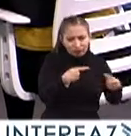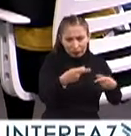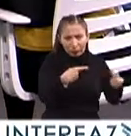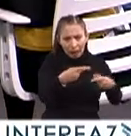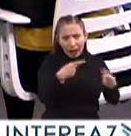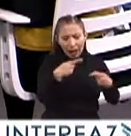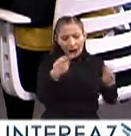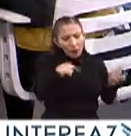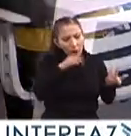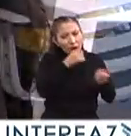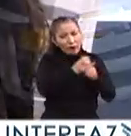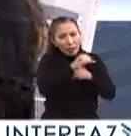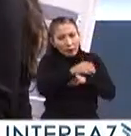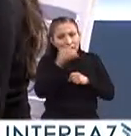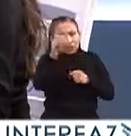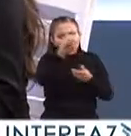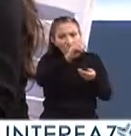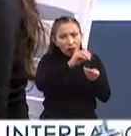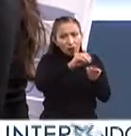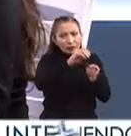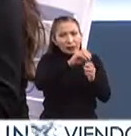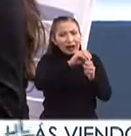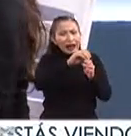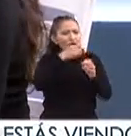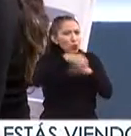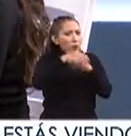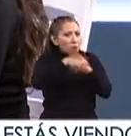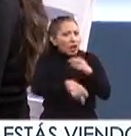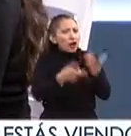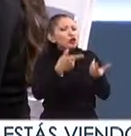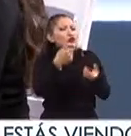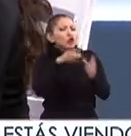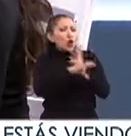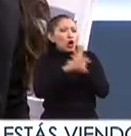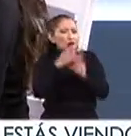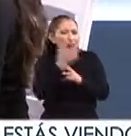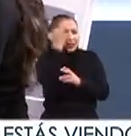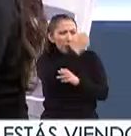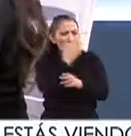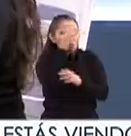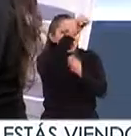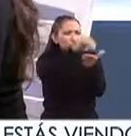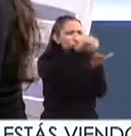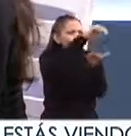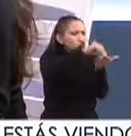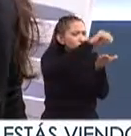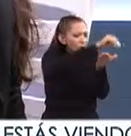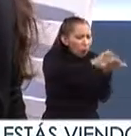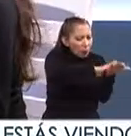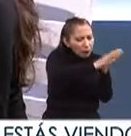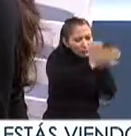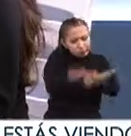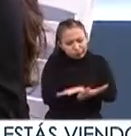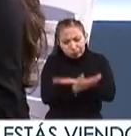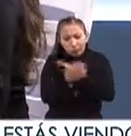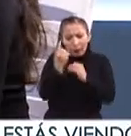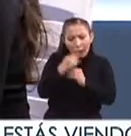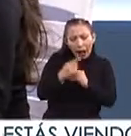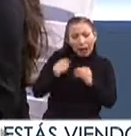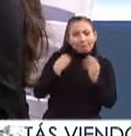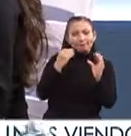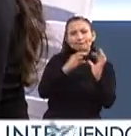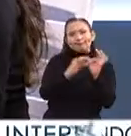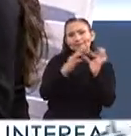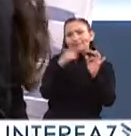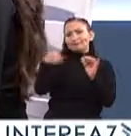dices, ¿no? De pasar estos datos estadísticos cuantitativos, ¿no? Y cómo hacemos una traducción de algún modo pedagógica para